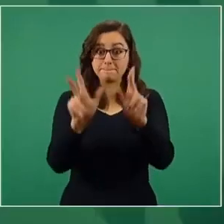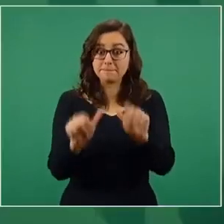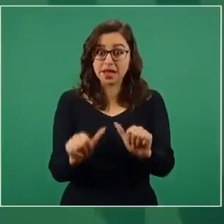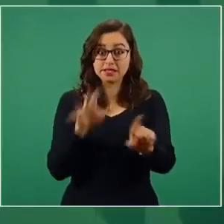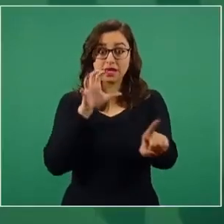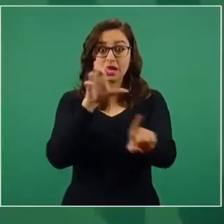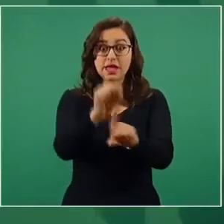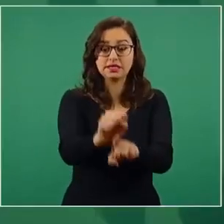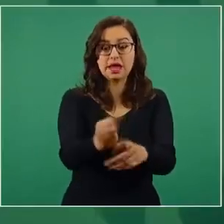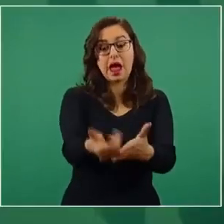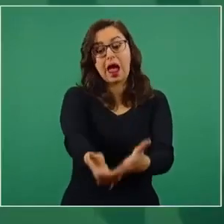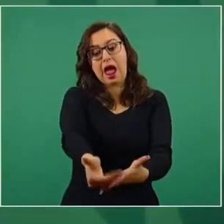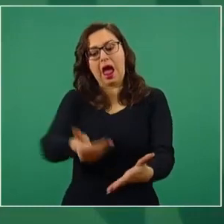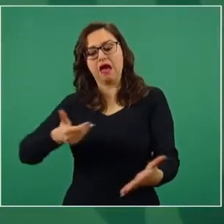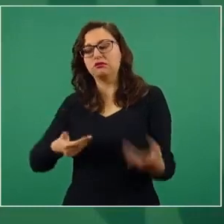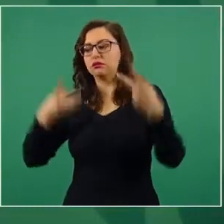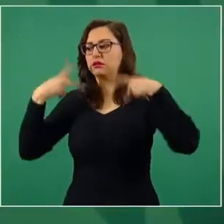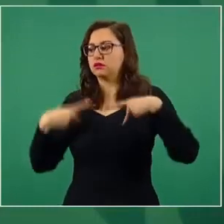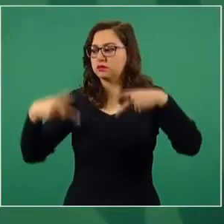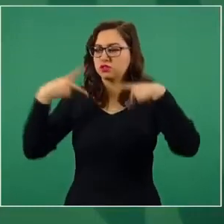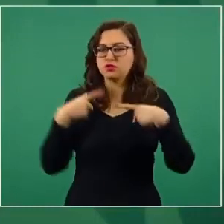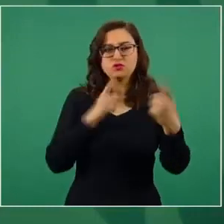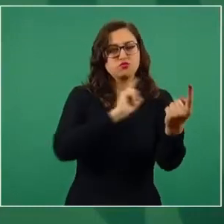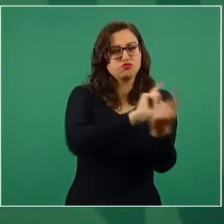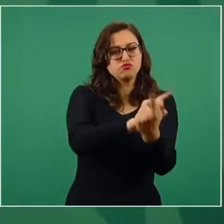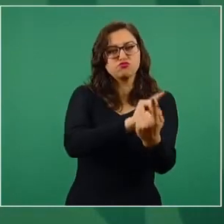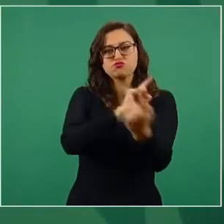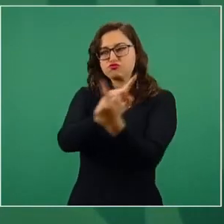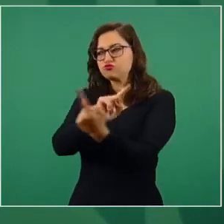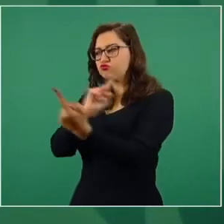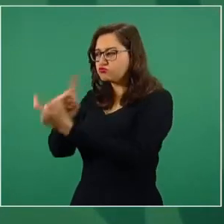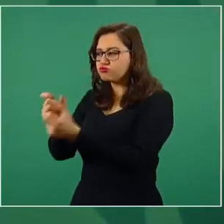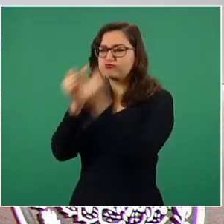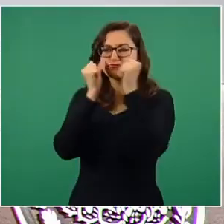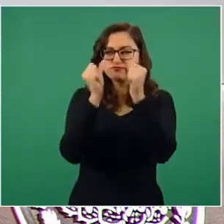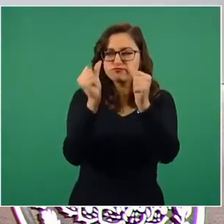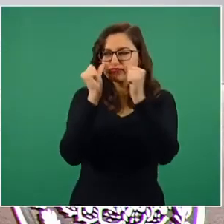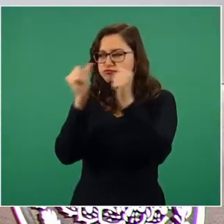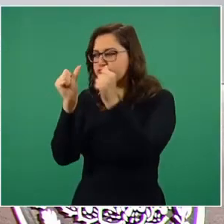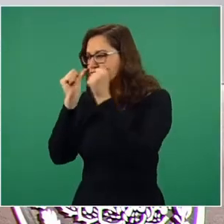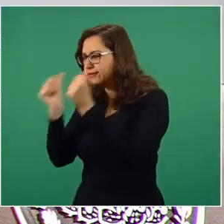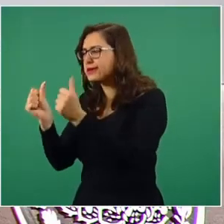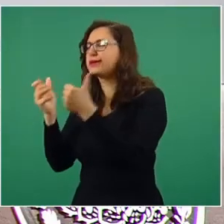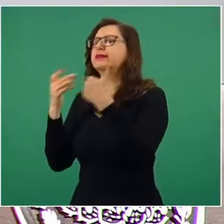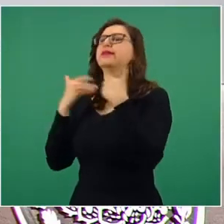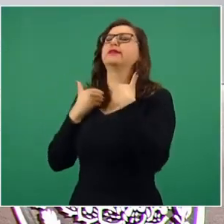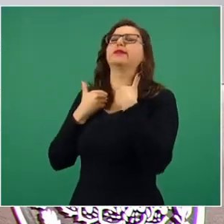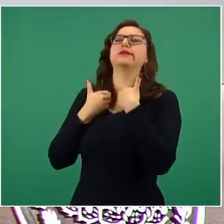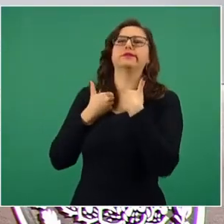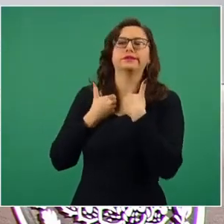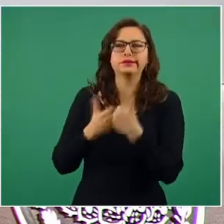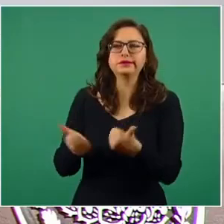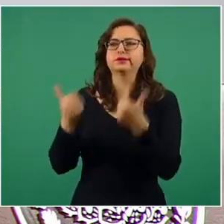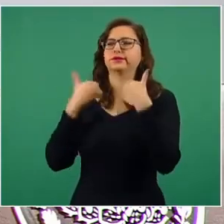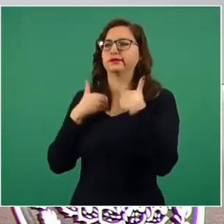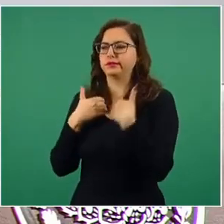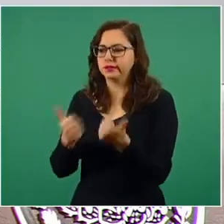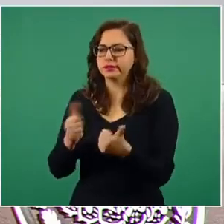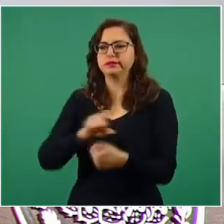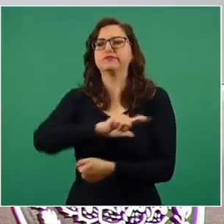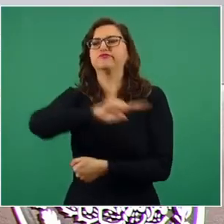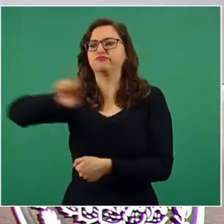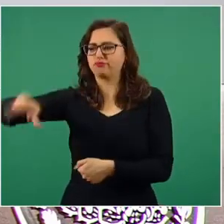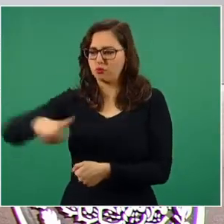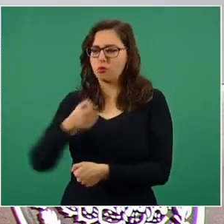calles, escuchando a la gente. Tenemos que entender para atender y luego actuar para defender.